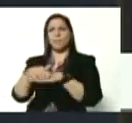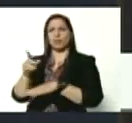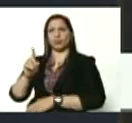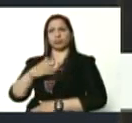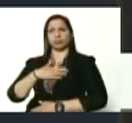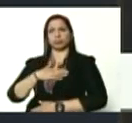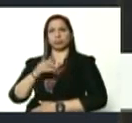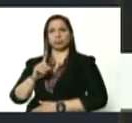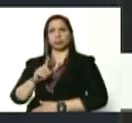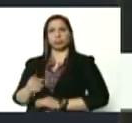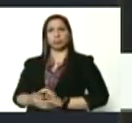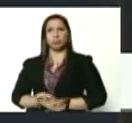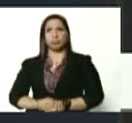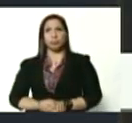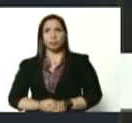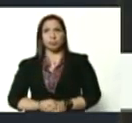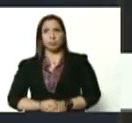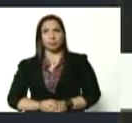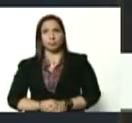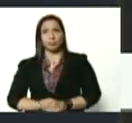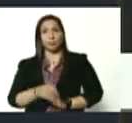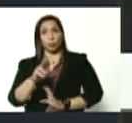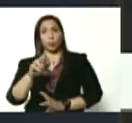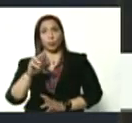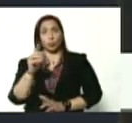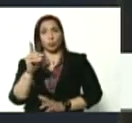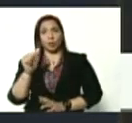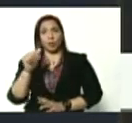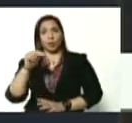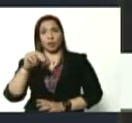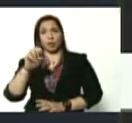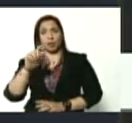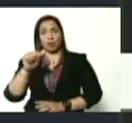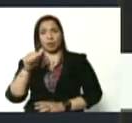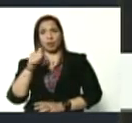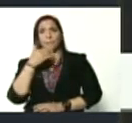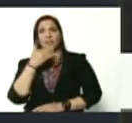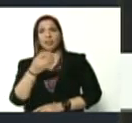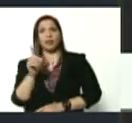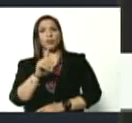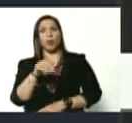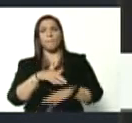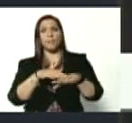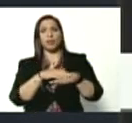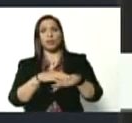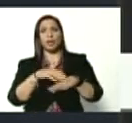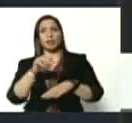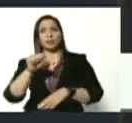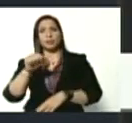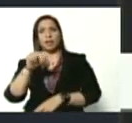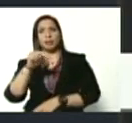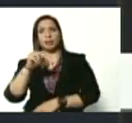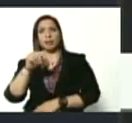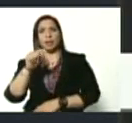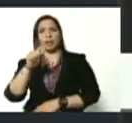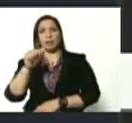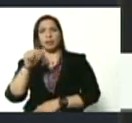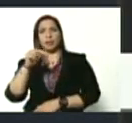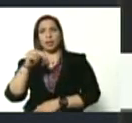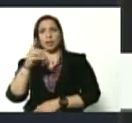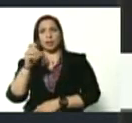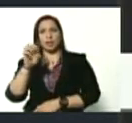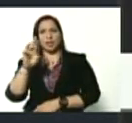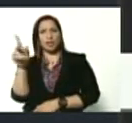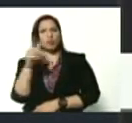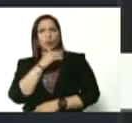urdaneta urdaneta pedía que no perdonarán a santander que no era un buen amigo que no